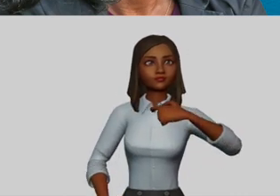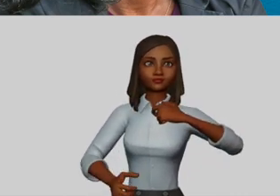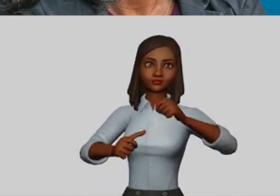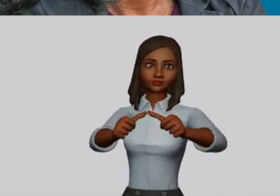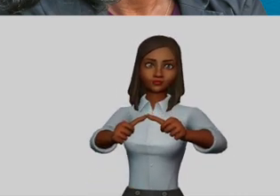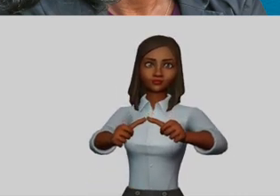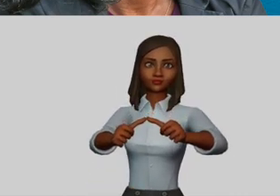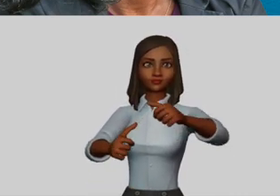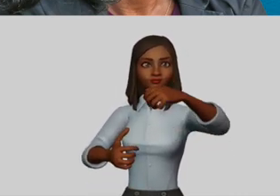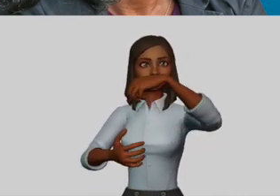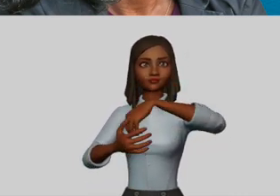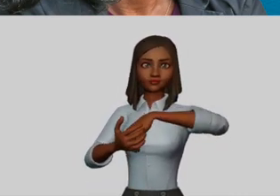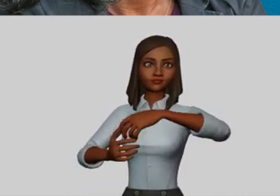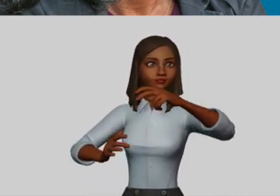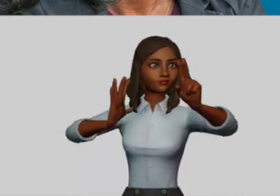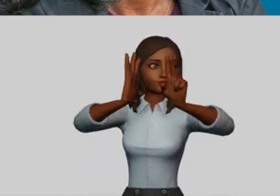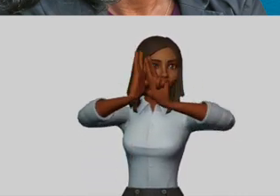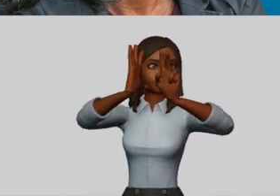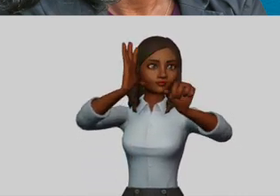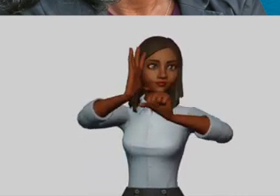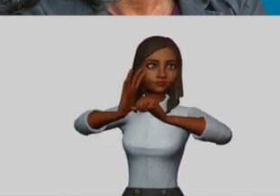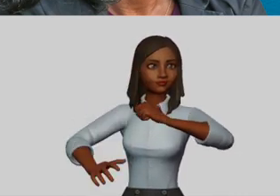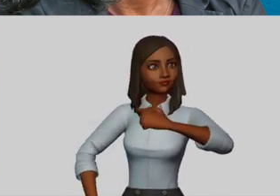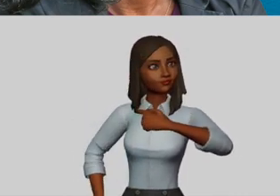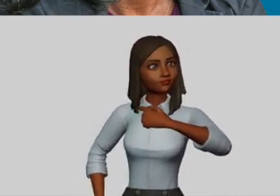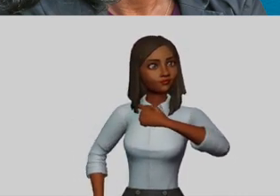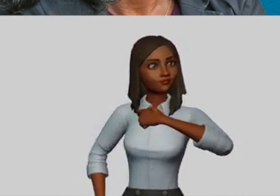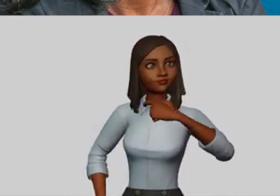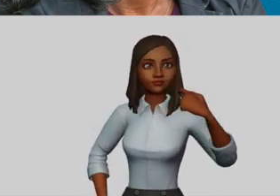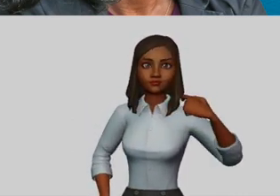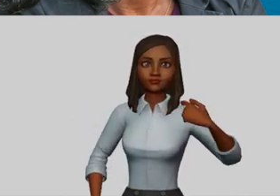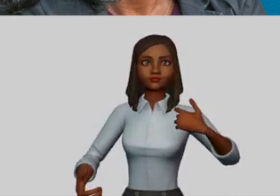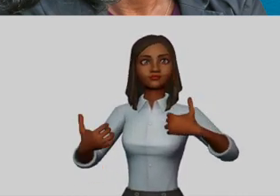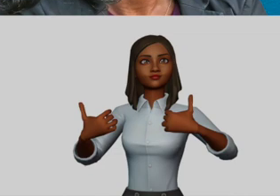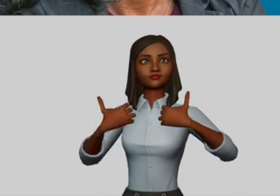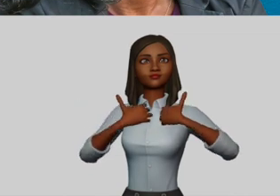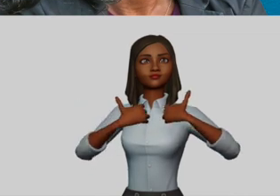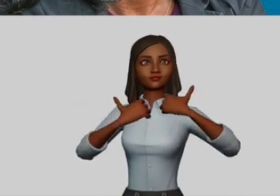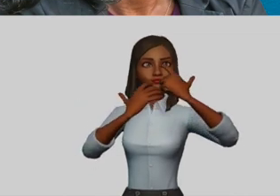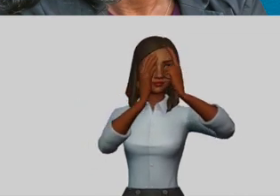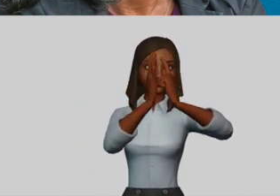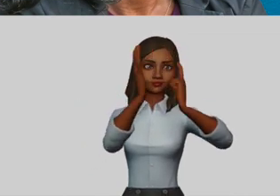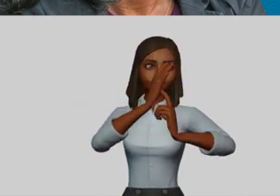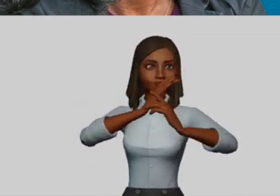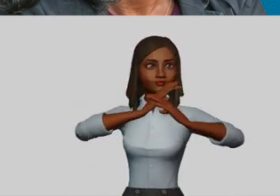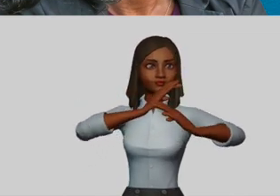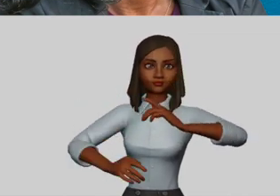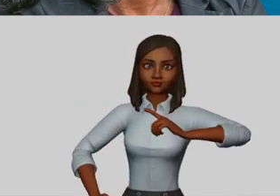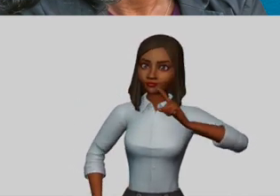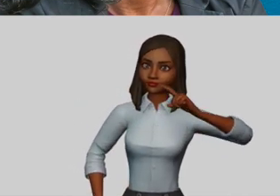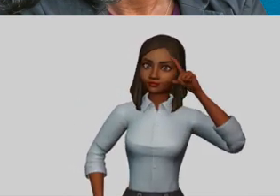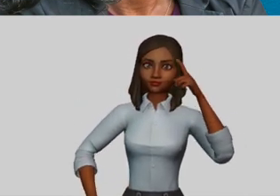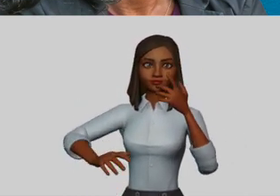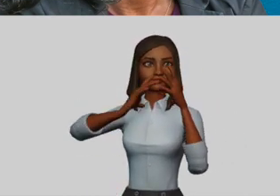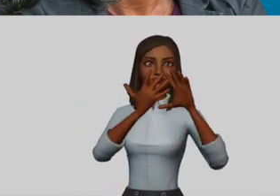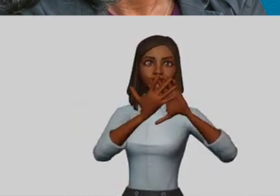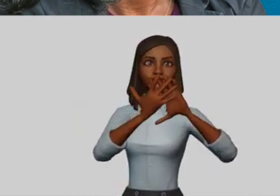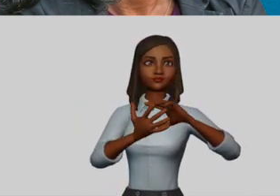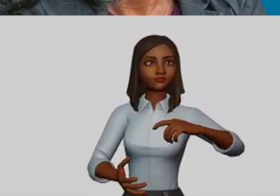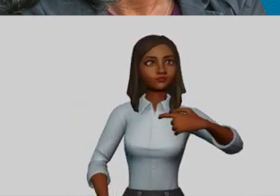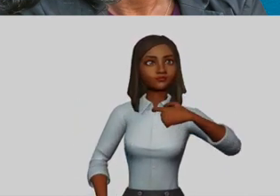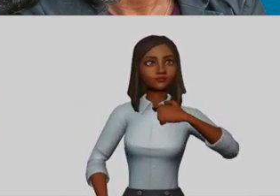a veces las personas, los familiares típicos, no los los mantenían en su casa y